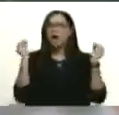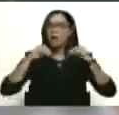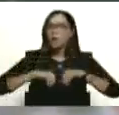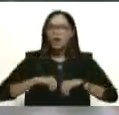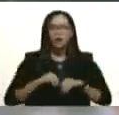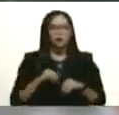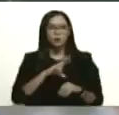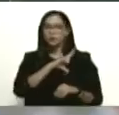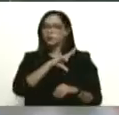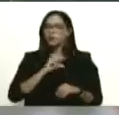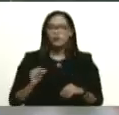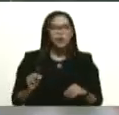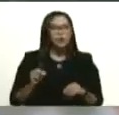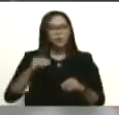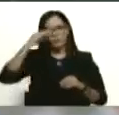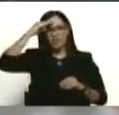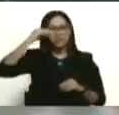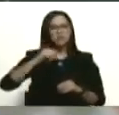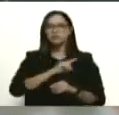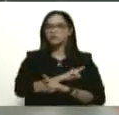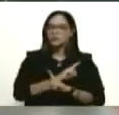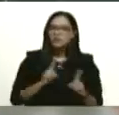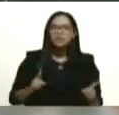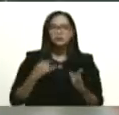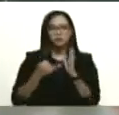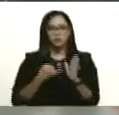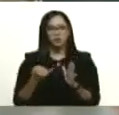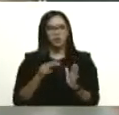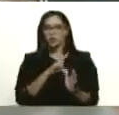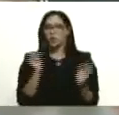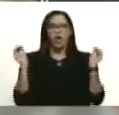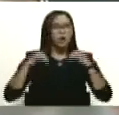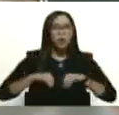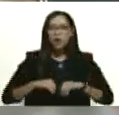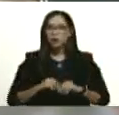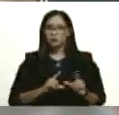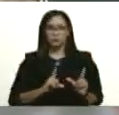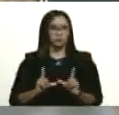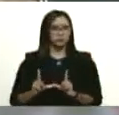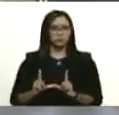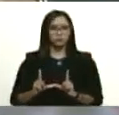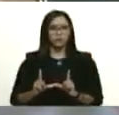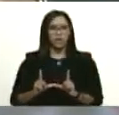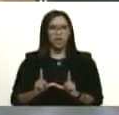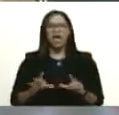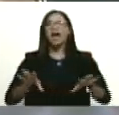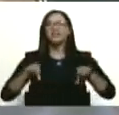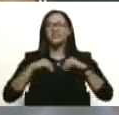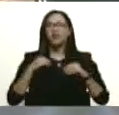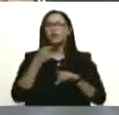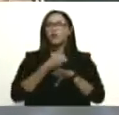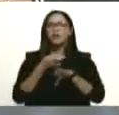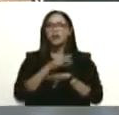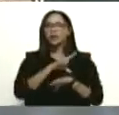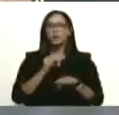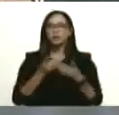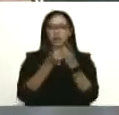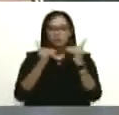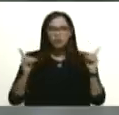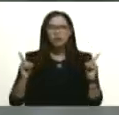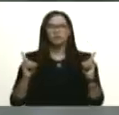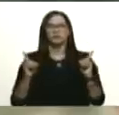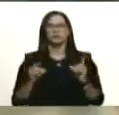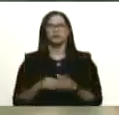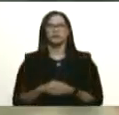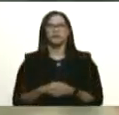pueblo venezolano, ni su Fuerza Armada, ni su institucionalidad está dispuesta a tolerar un gobierno que no sea democrático. Y